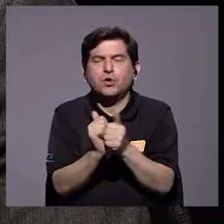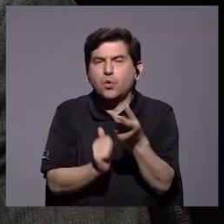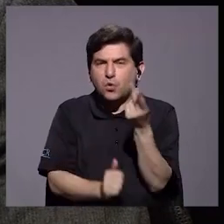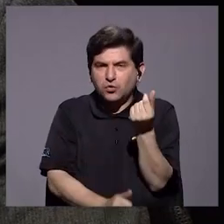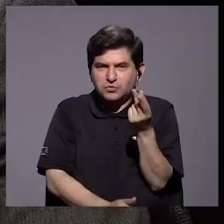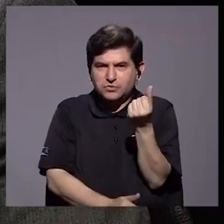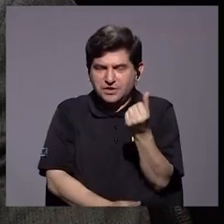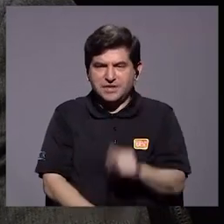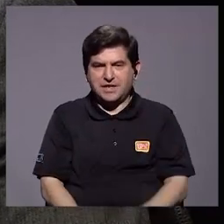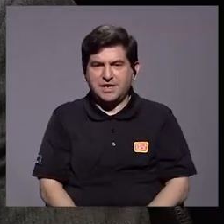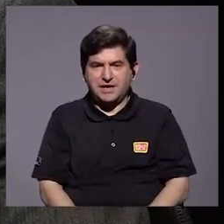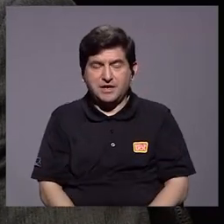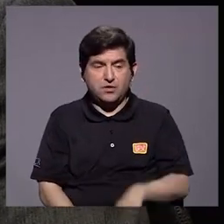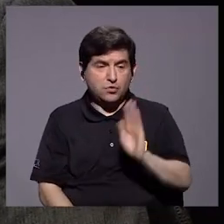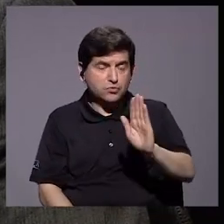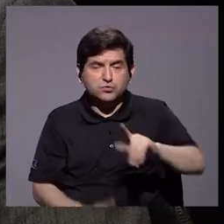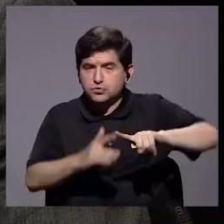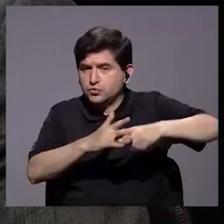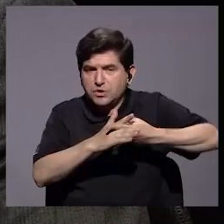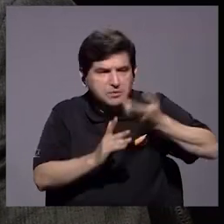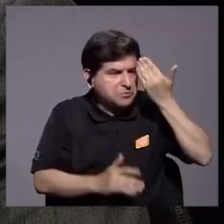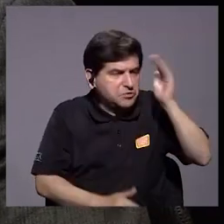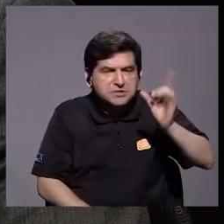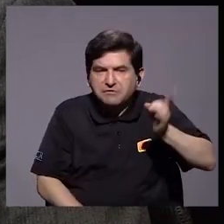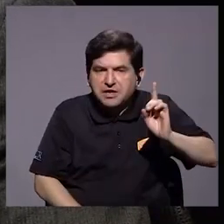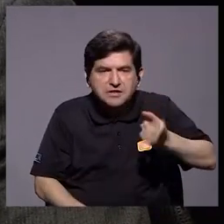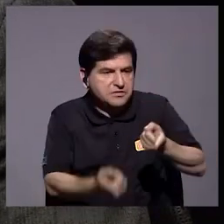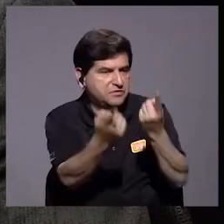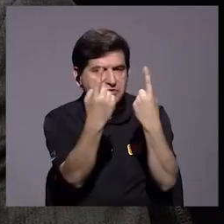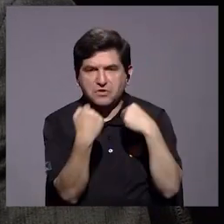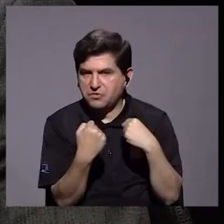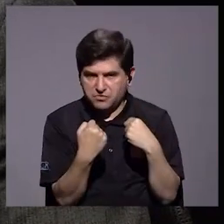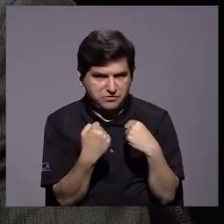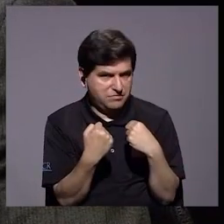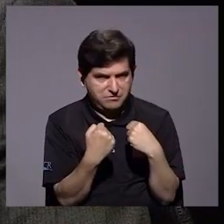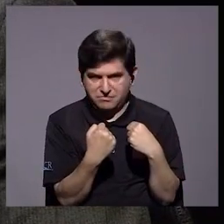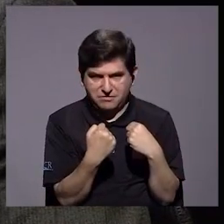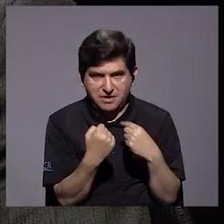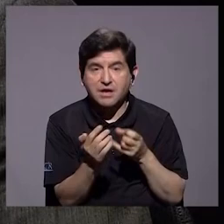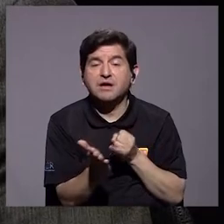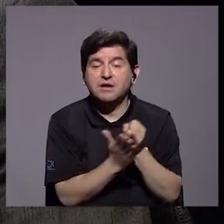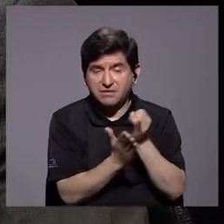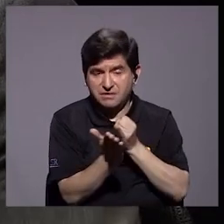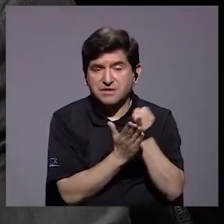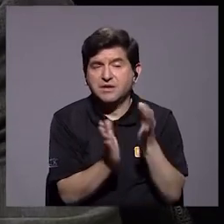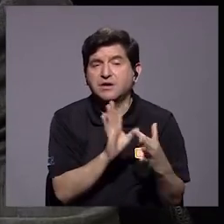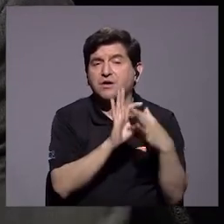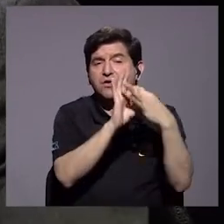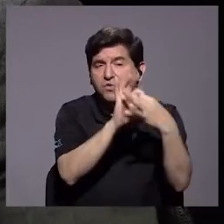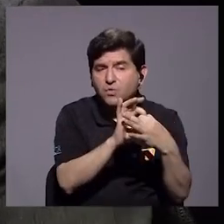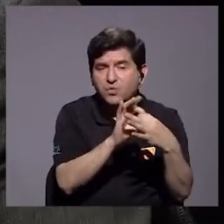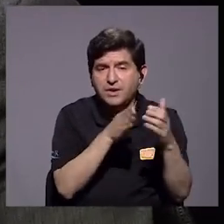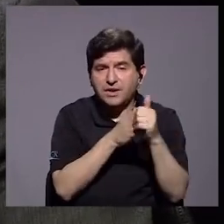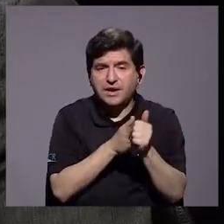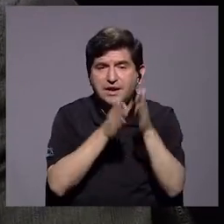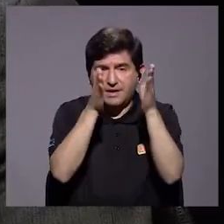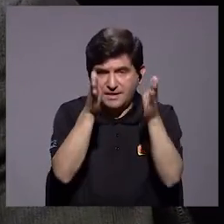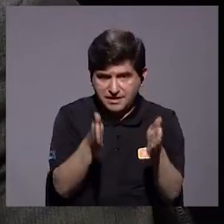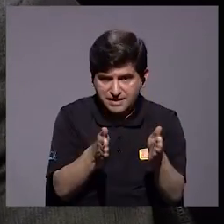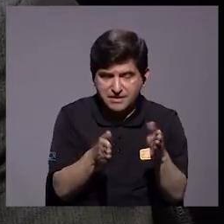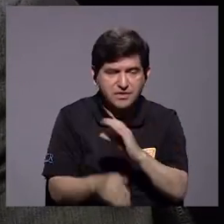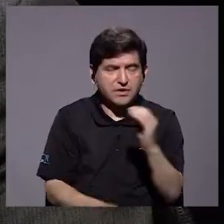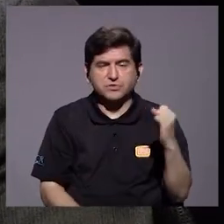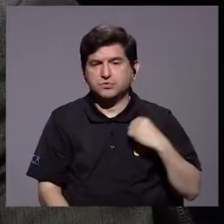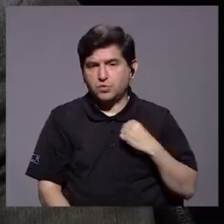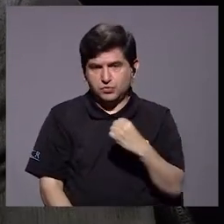y dinero cuya procedencia no están claros y además hay investigaciones que vinculan a dirigentes